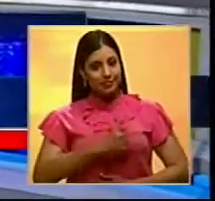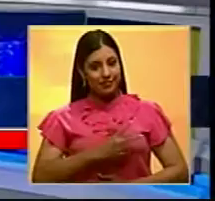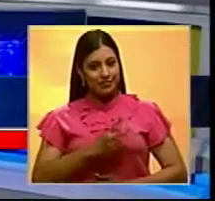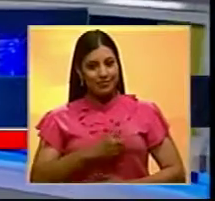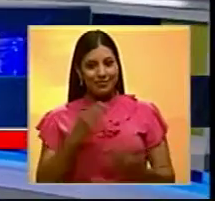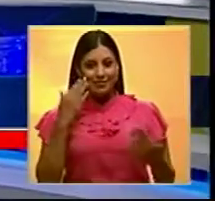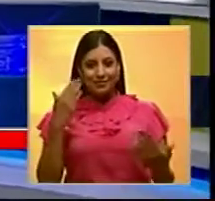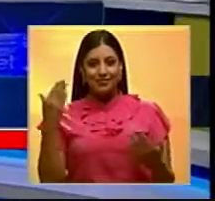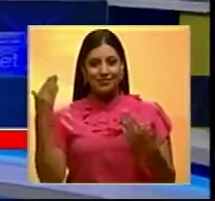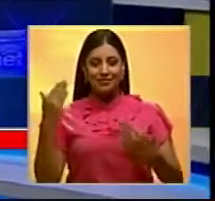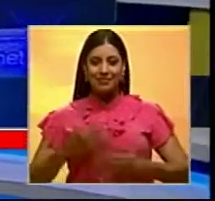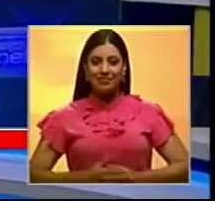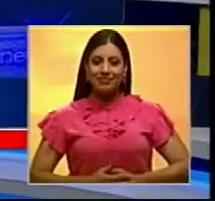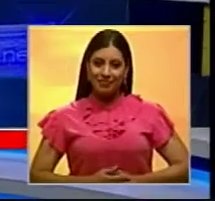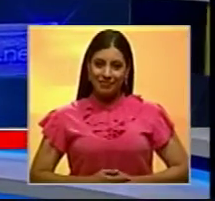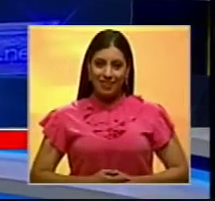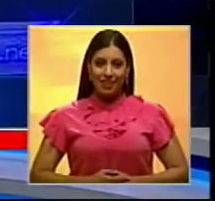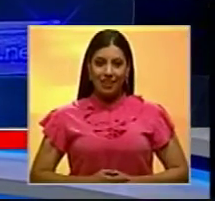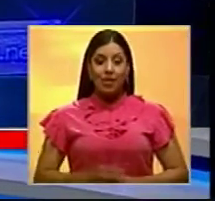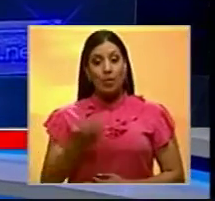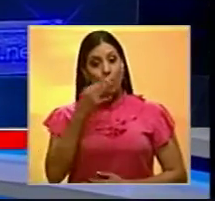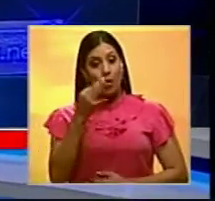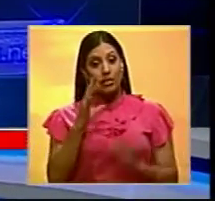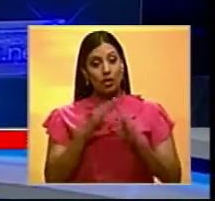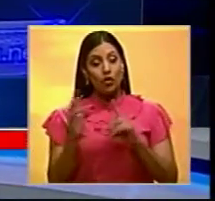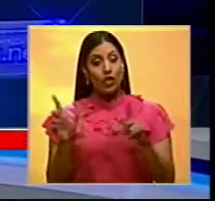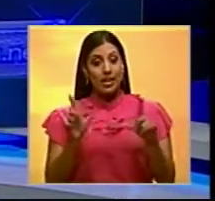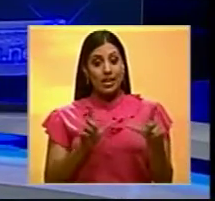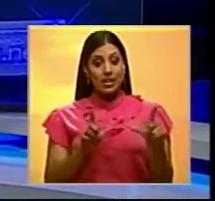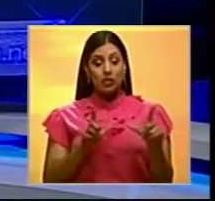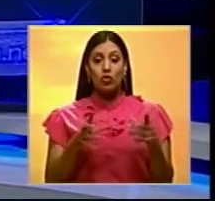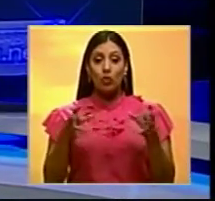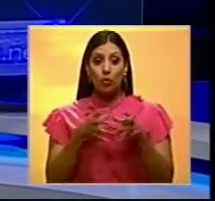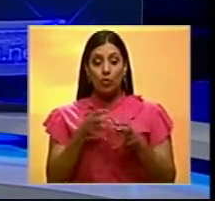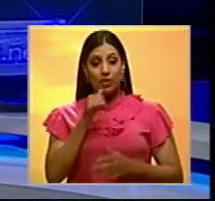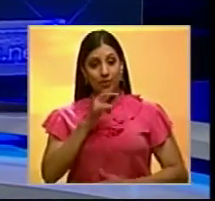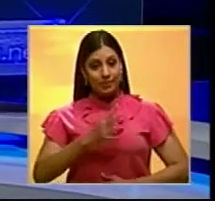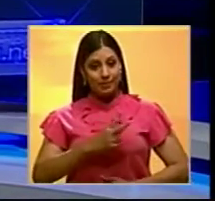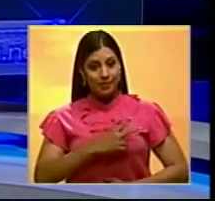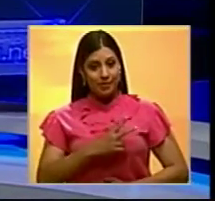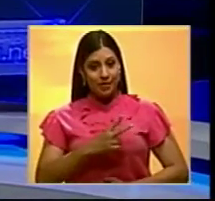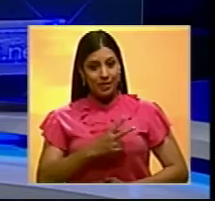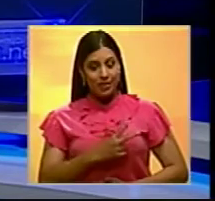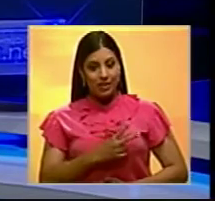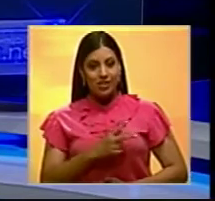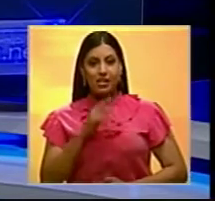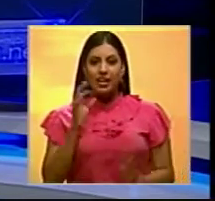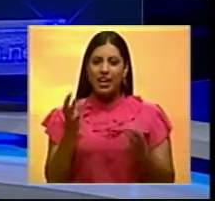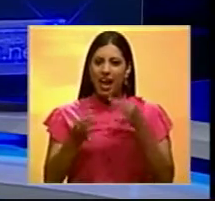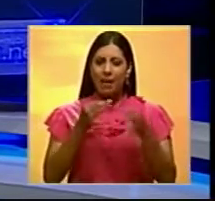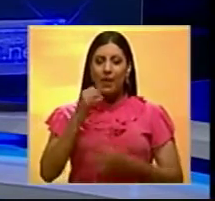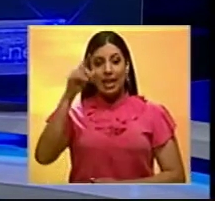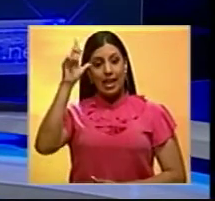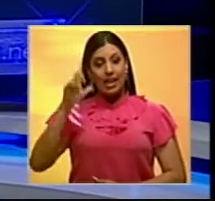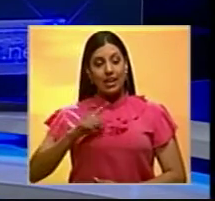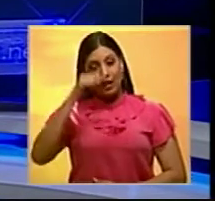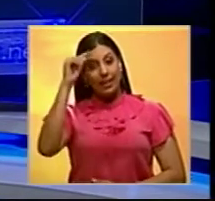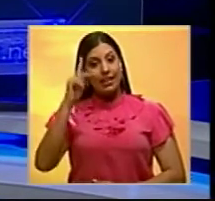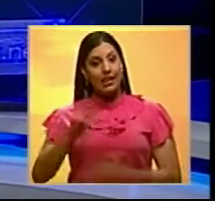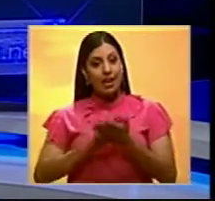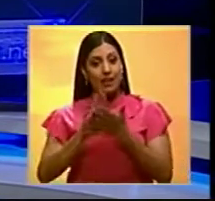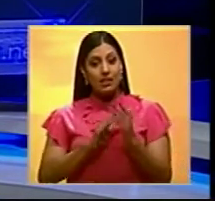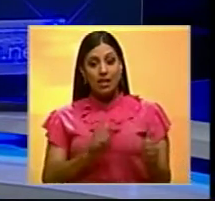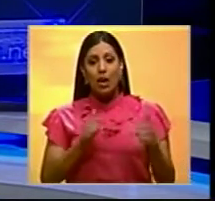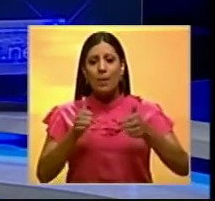emisión meridiana de su noticiero Venevisión. Muy buenas tardes tengan todos. Ya estamos listas en nombre del equipo de Noticiero Venevisión, Lirio Pérez y quien les saluda,